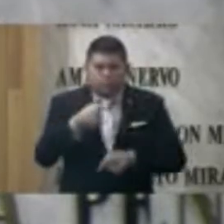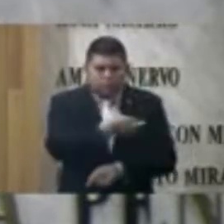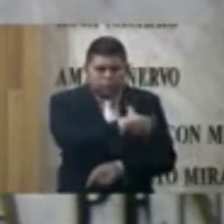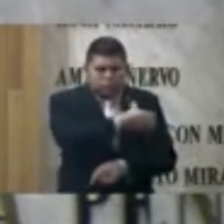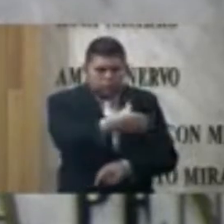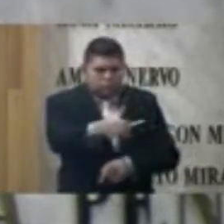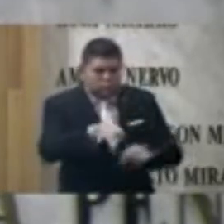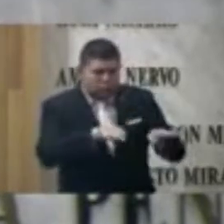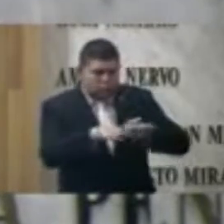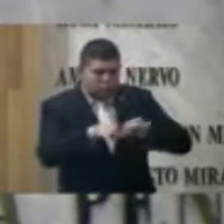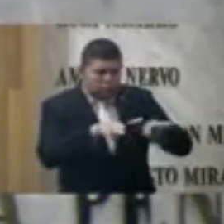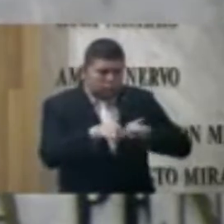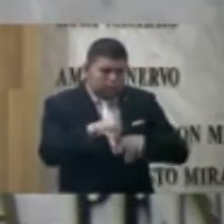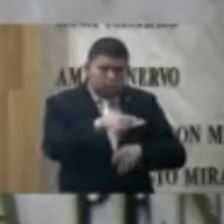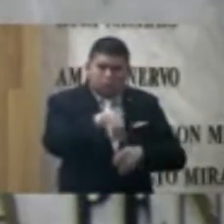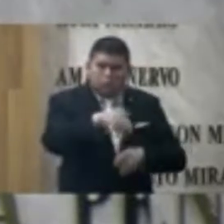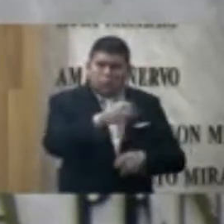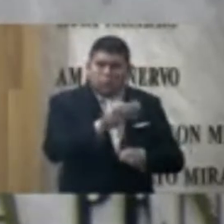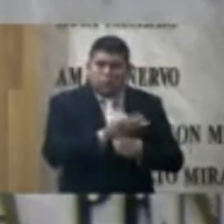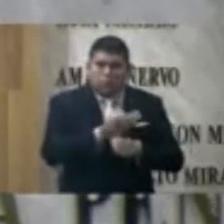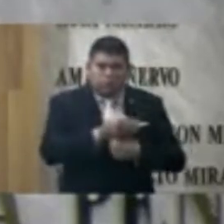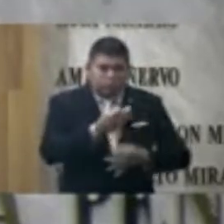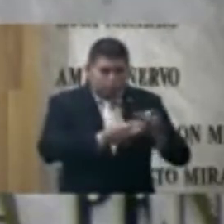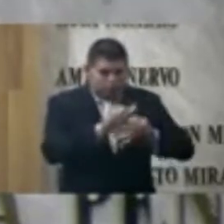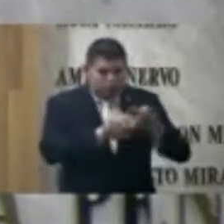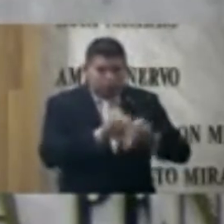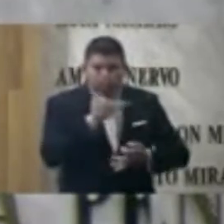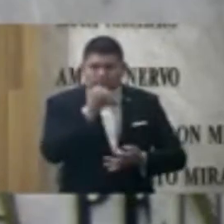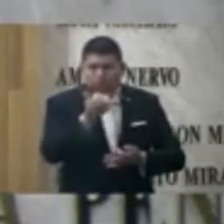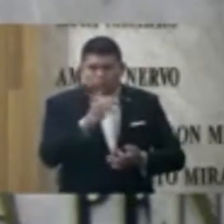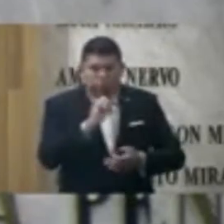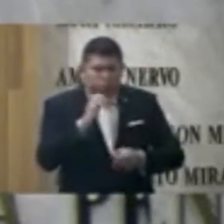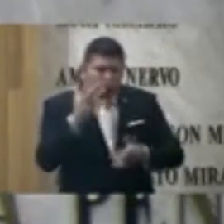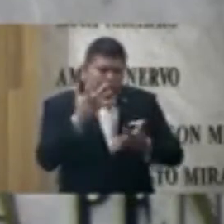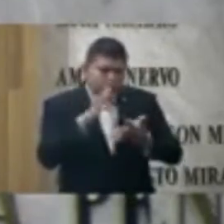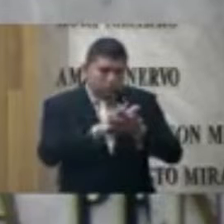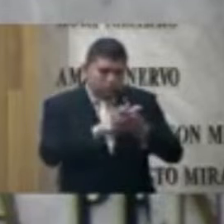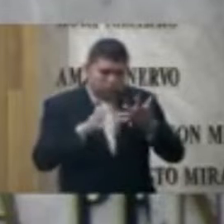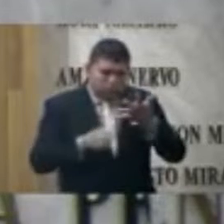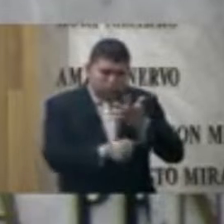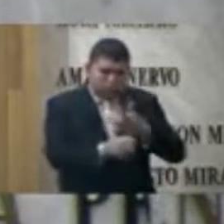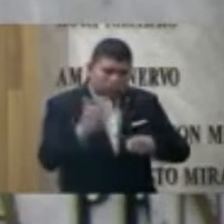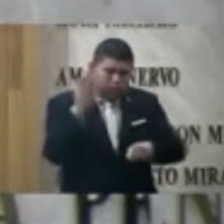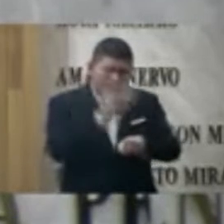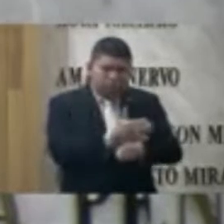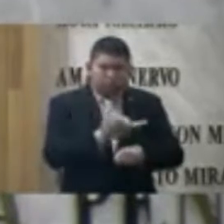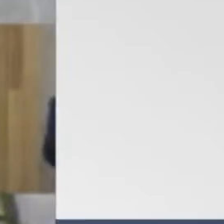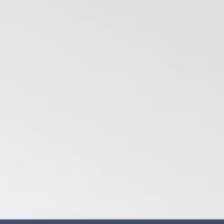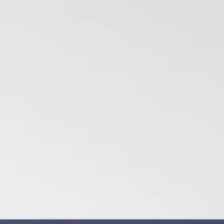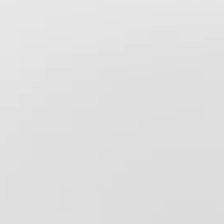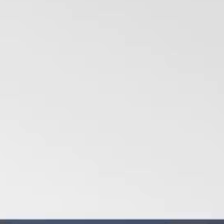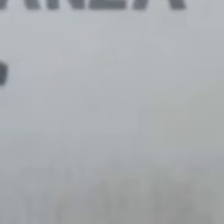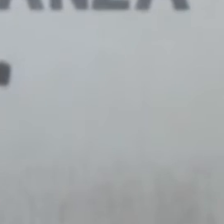campesinas, las cuales se encuentran procesadas o hayan sido sentenciadas por determinados delitos.